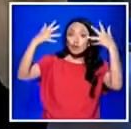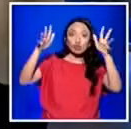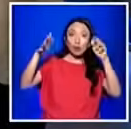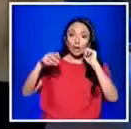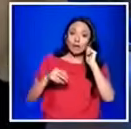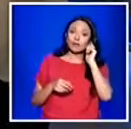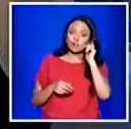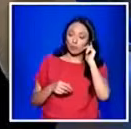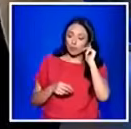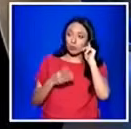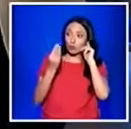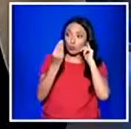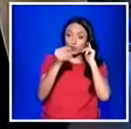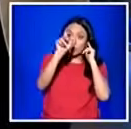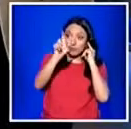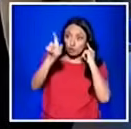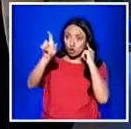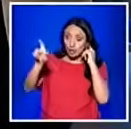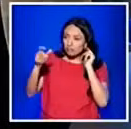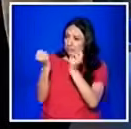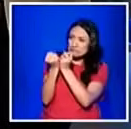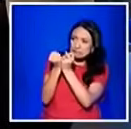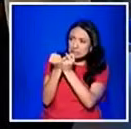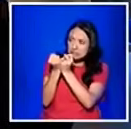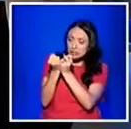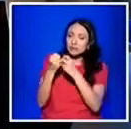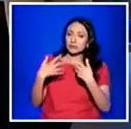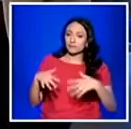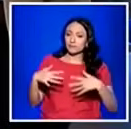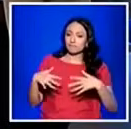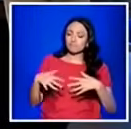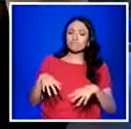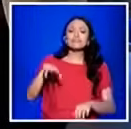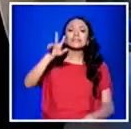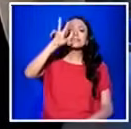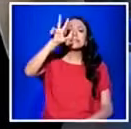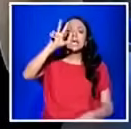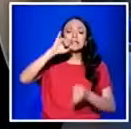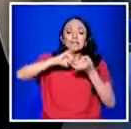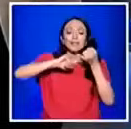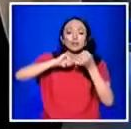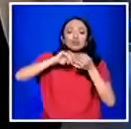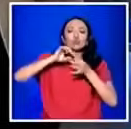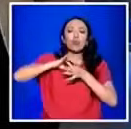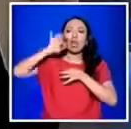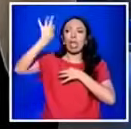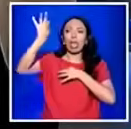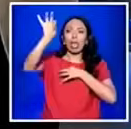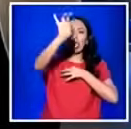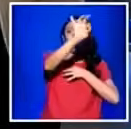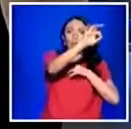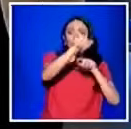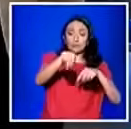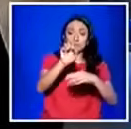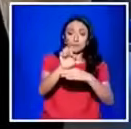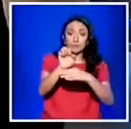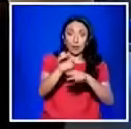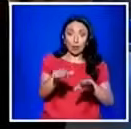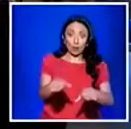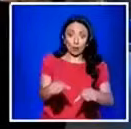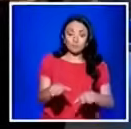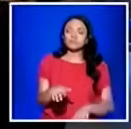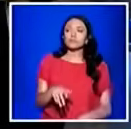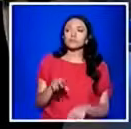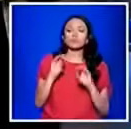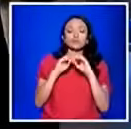de personas? Por ejemplo, en el transporte público, 3 virus respiratorios están circulando en el país. Por esta razón, la